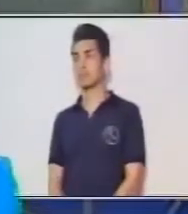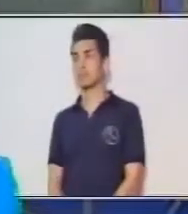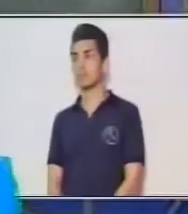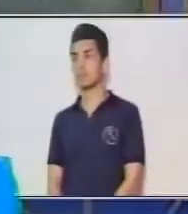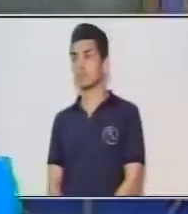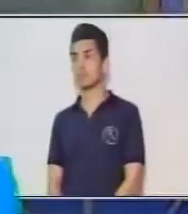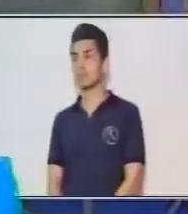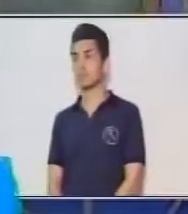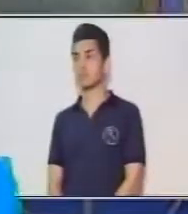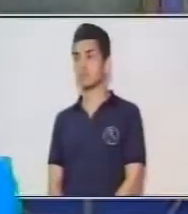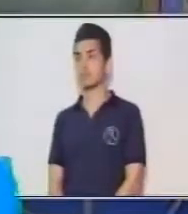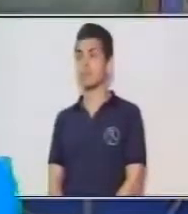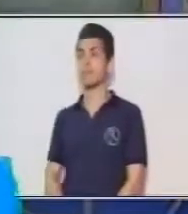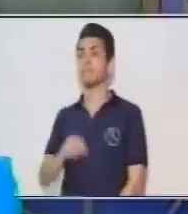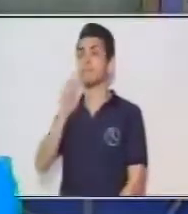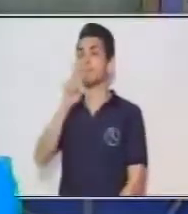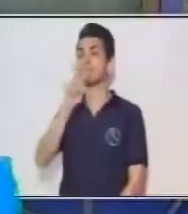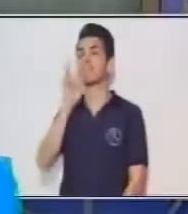número 23?